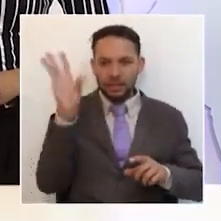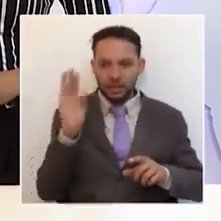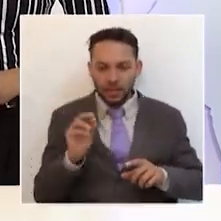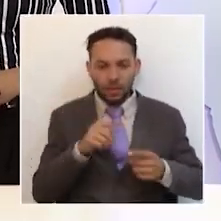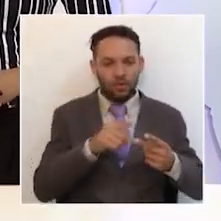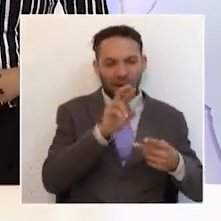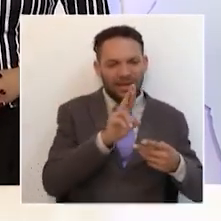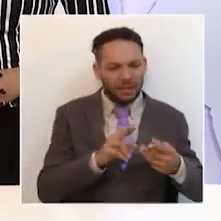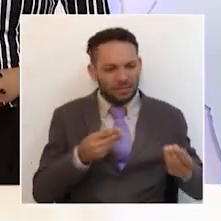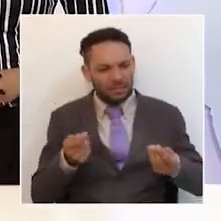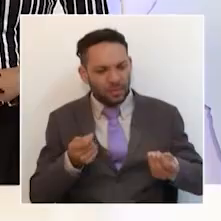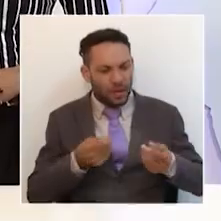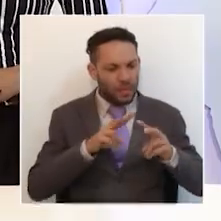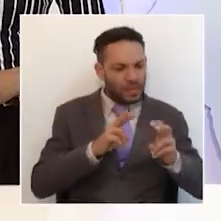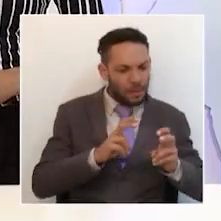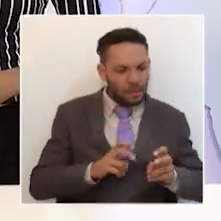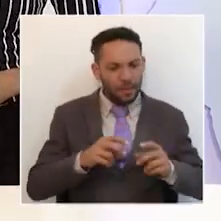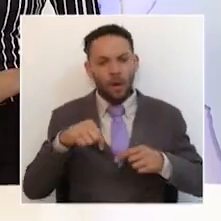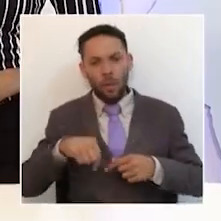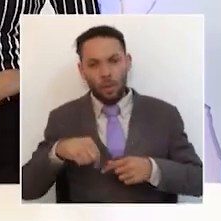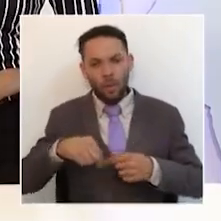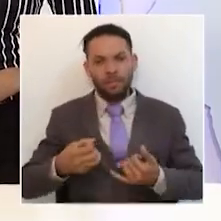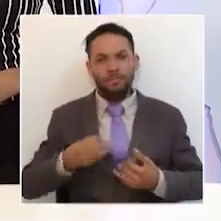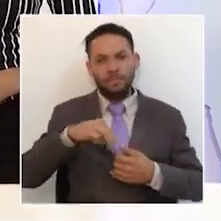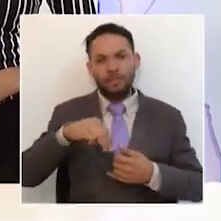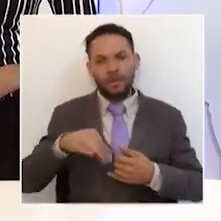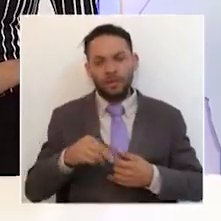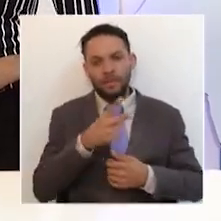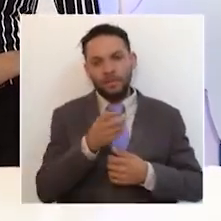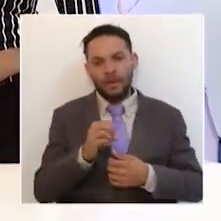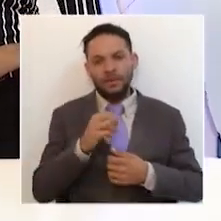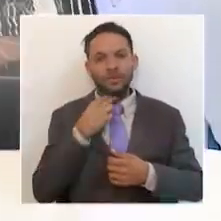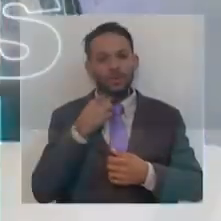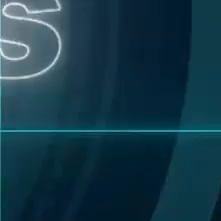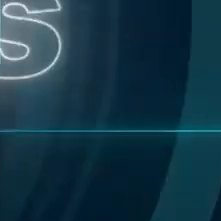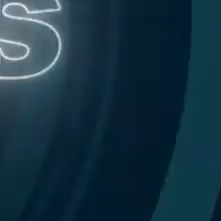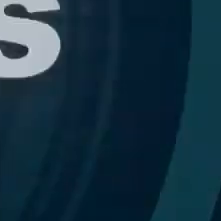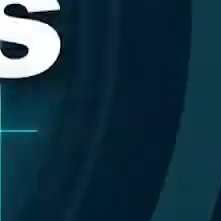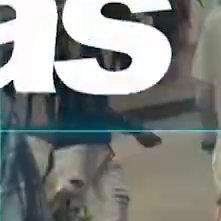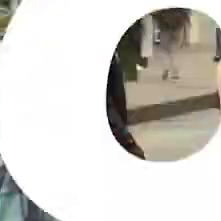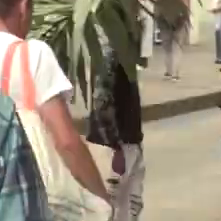invitamos a conocer los titulares para hoy miércoles 20 de noviembre de 2019.